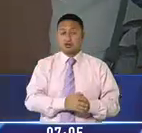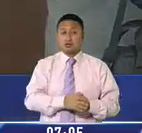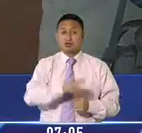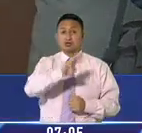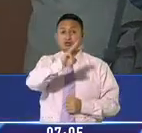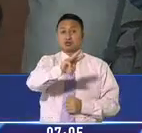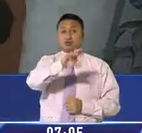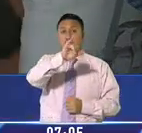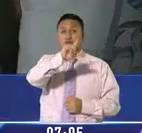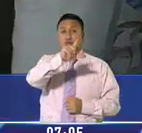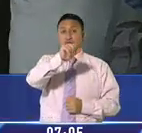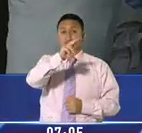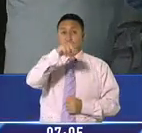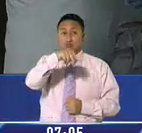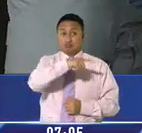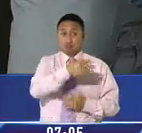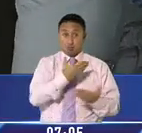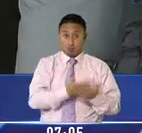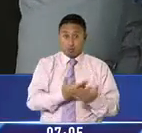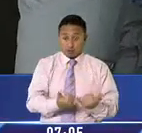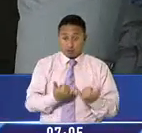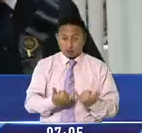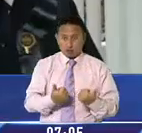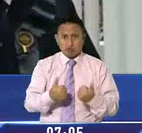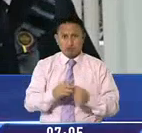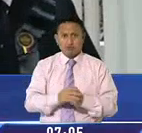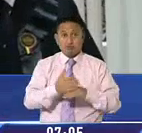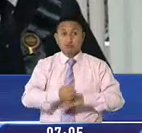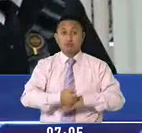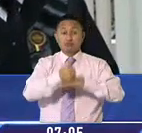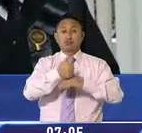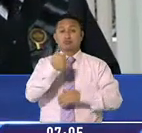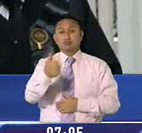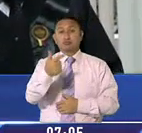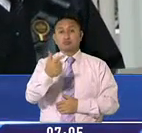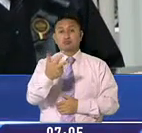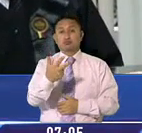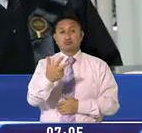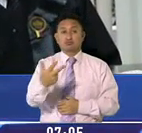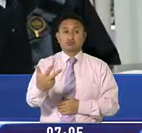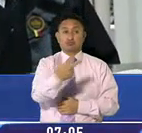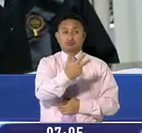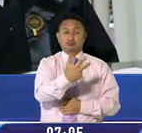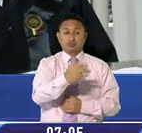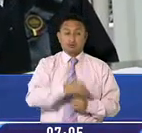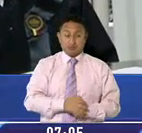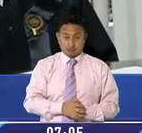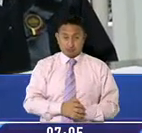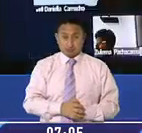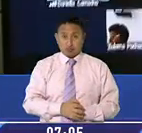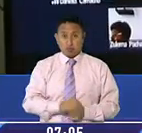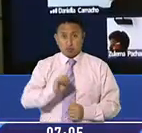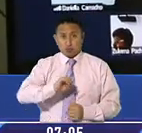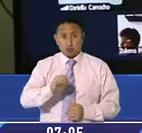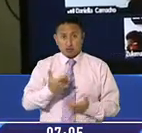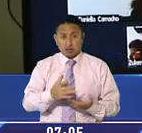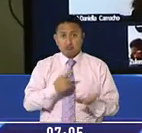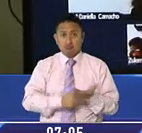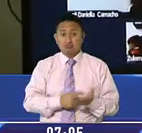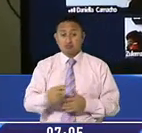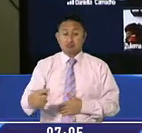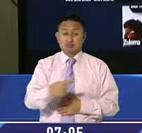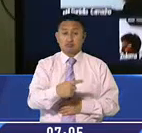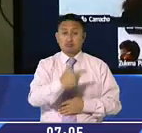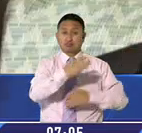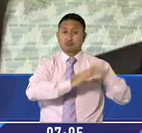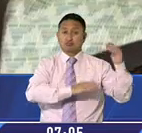mucho valor para que los jueces Walter Macías, Daniela Camacho y Luis Rivera puedan declarar la inocencia de Vallejo